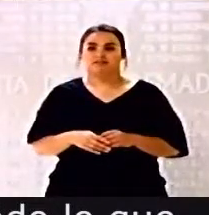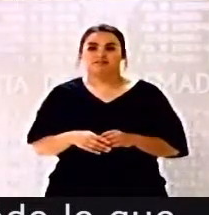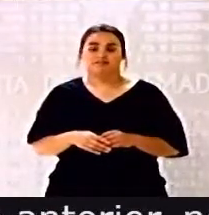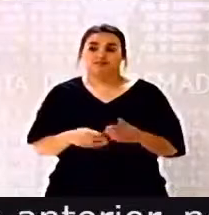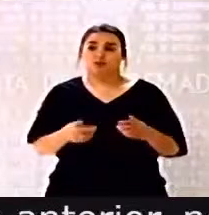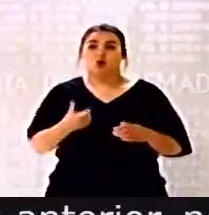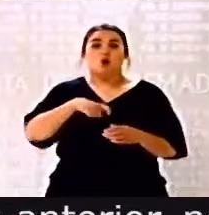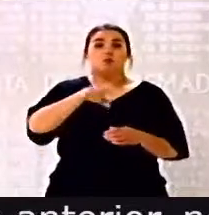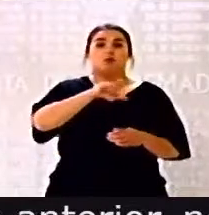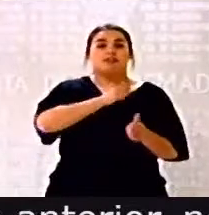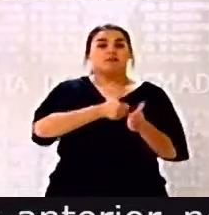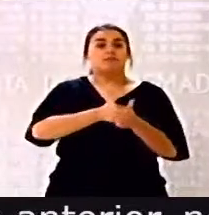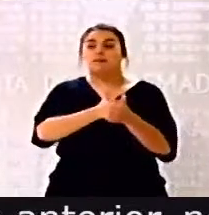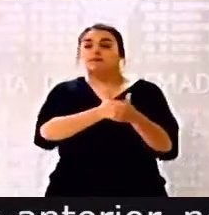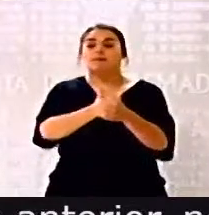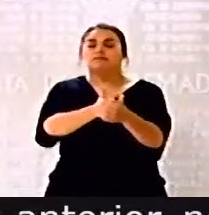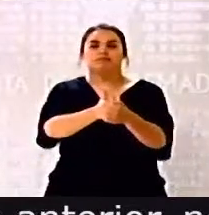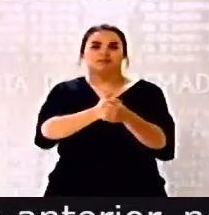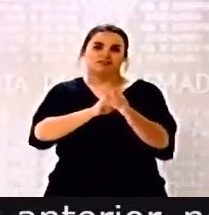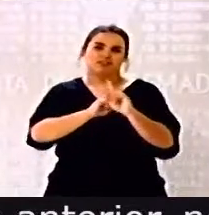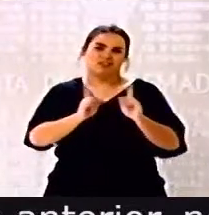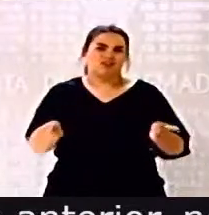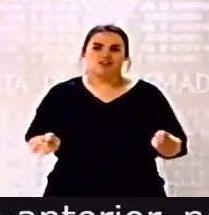un policía detrás de cada una de las personas.